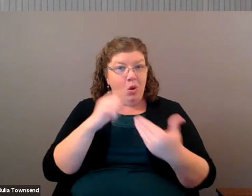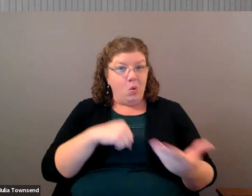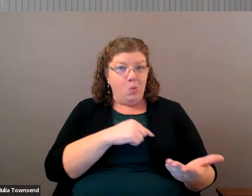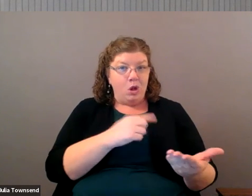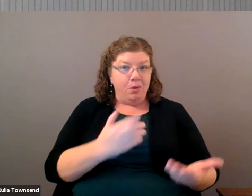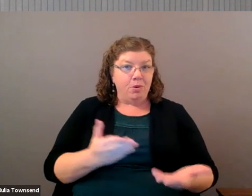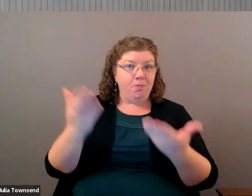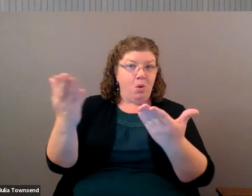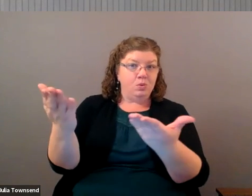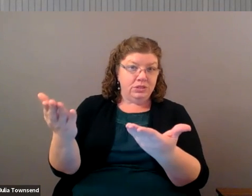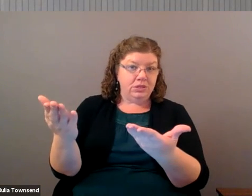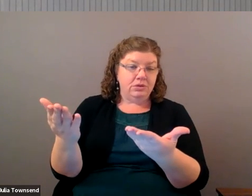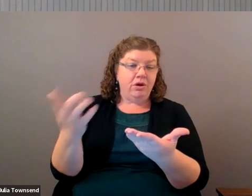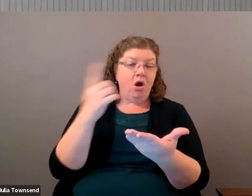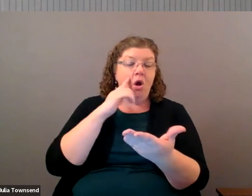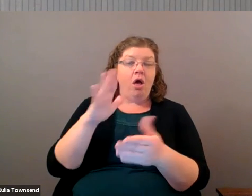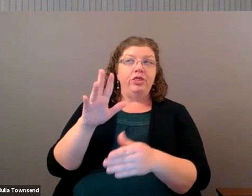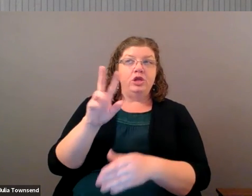traer adelante el